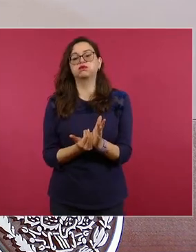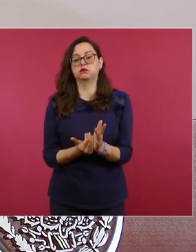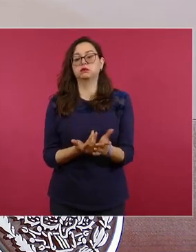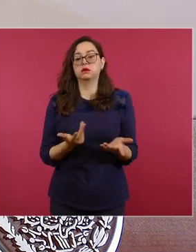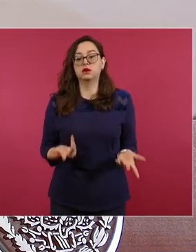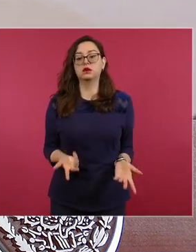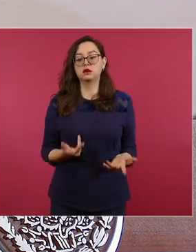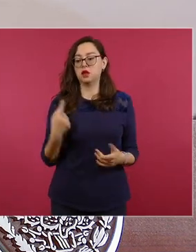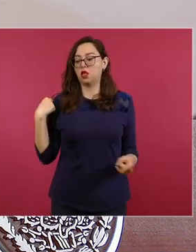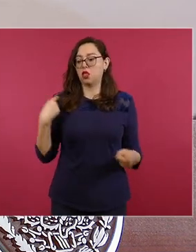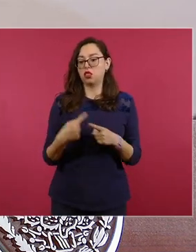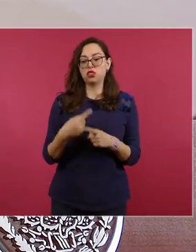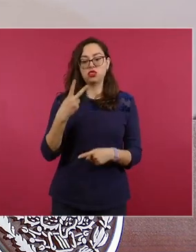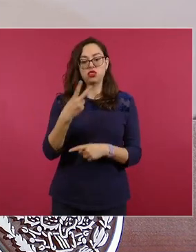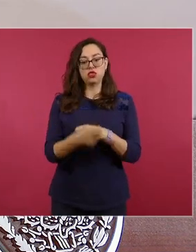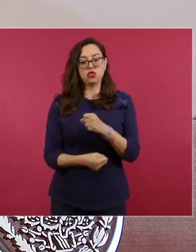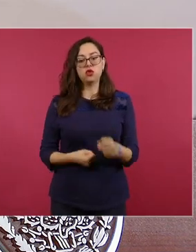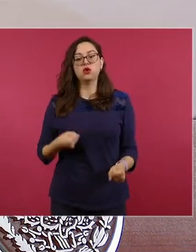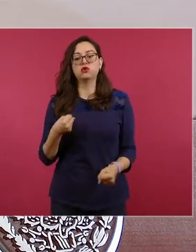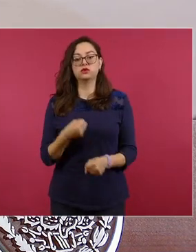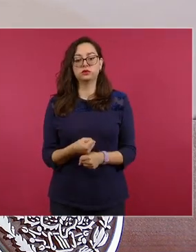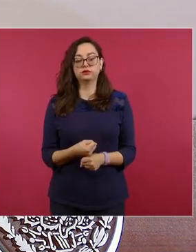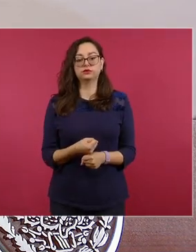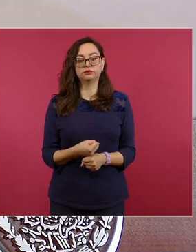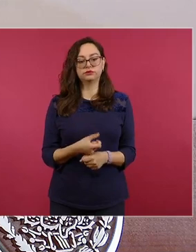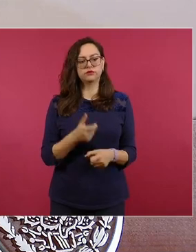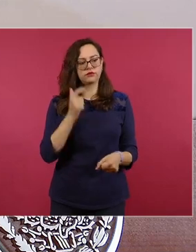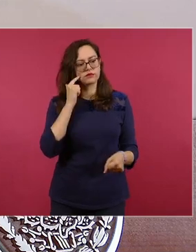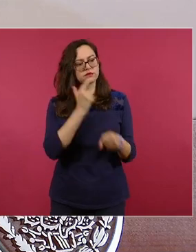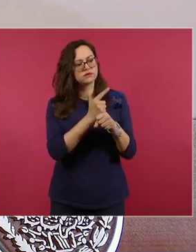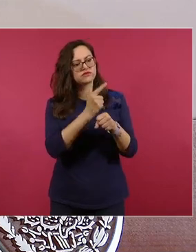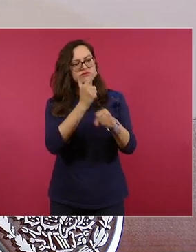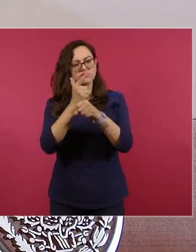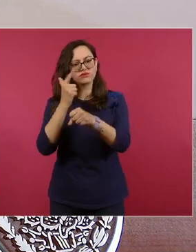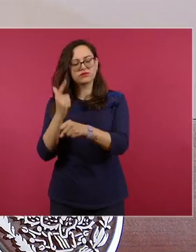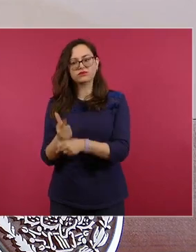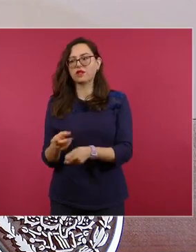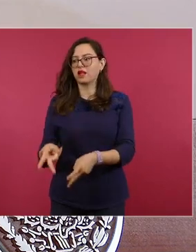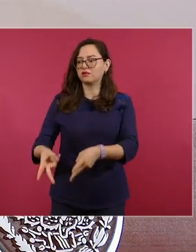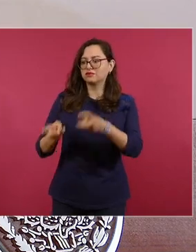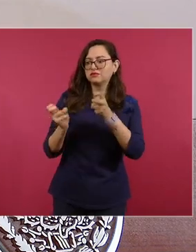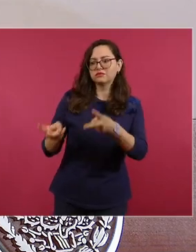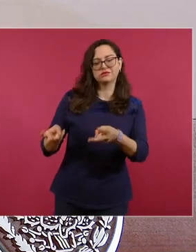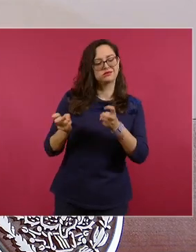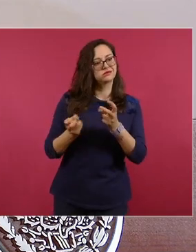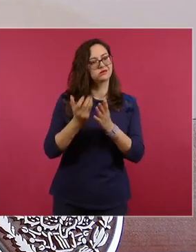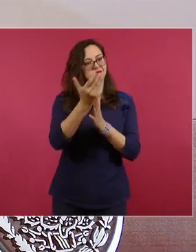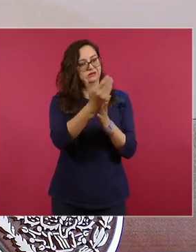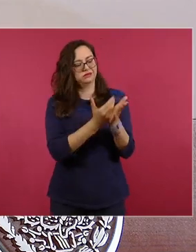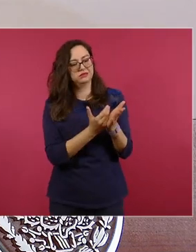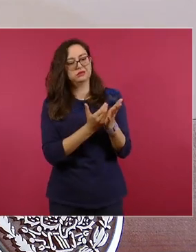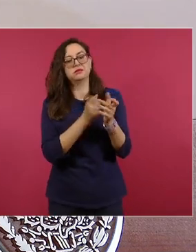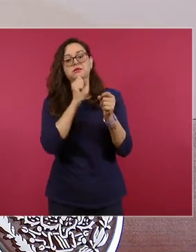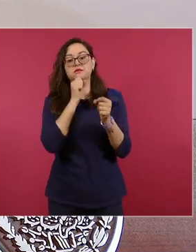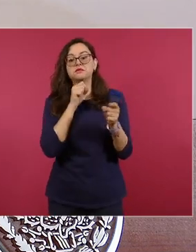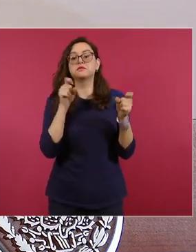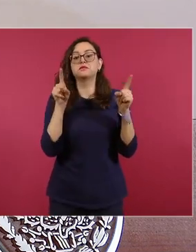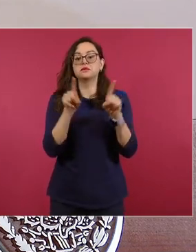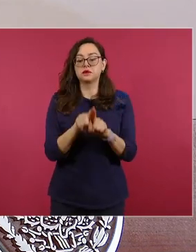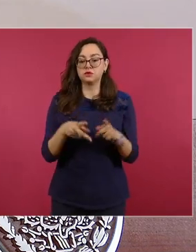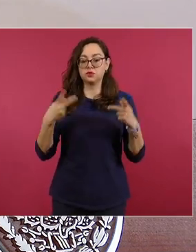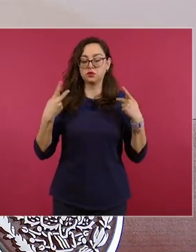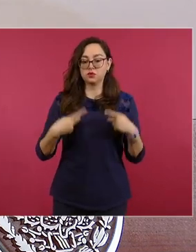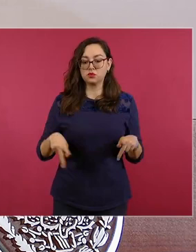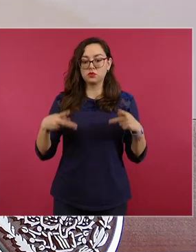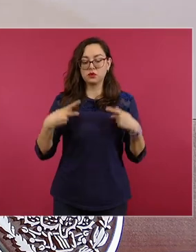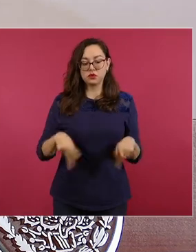menos de 2 años se frustraron 819 intentos de robo a equipaje. Se redujeron los robos a usuarios, principalmente en las